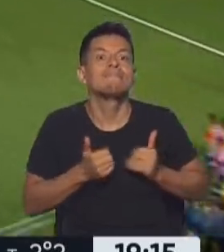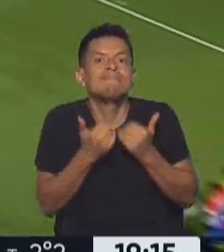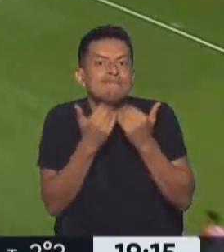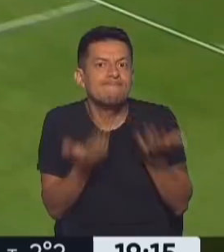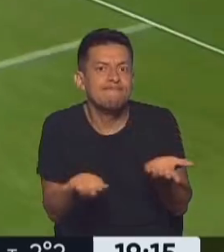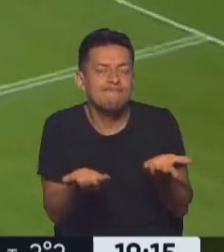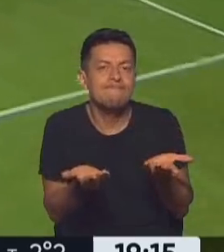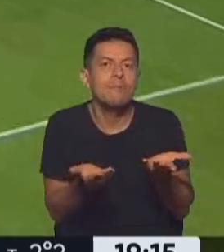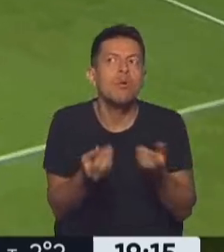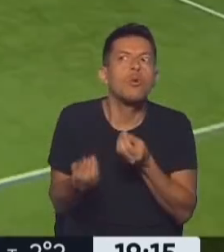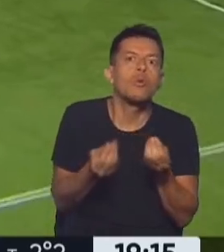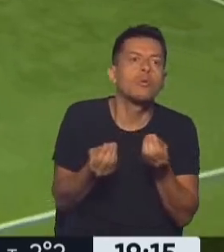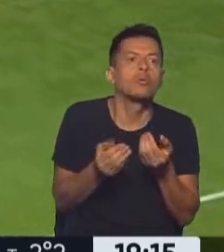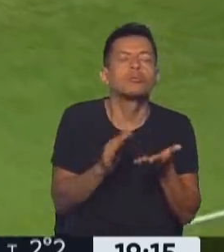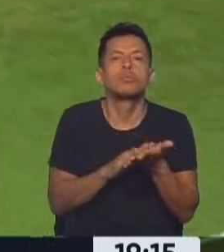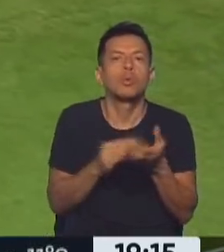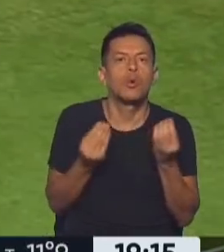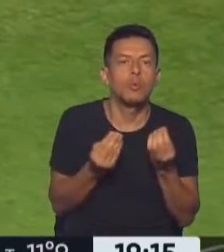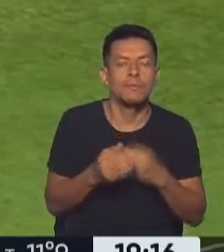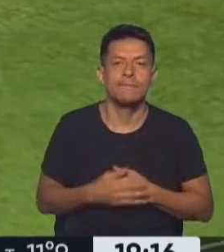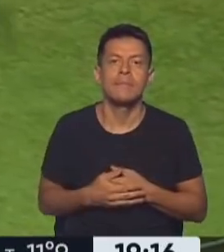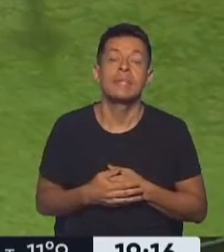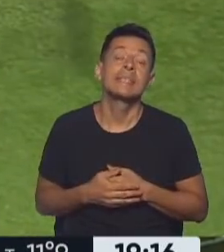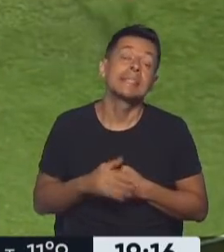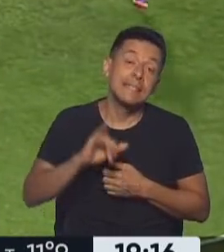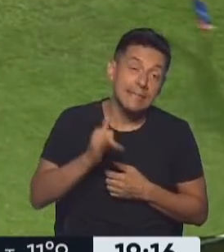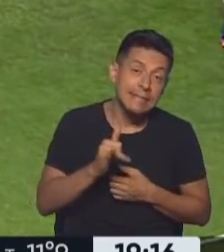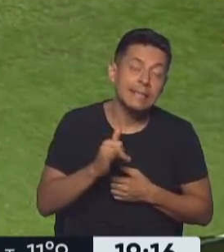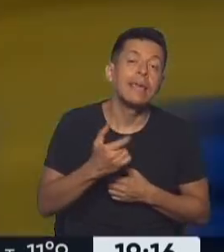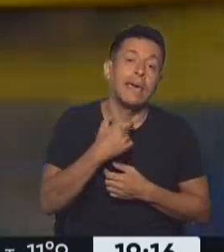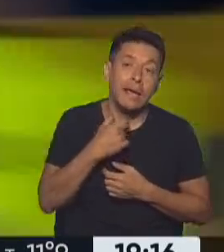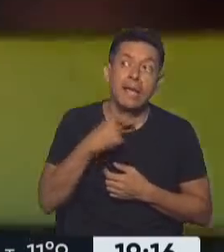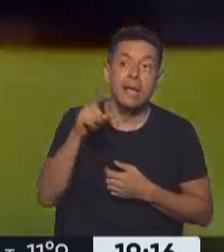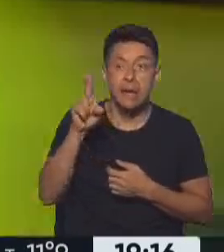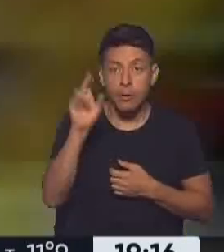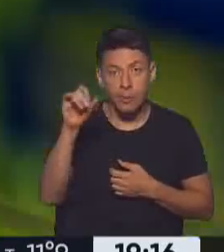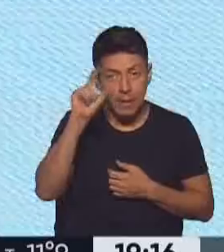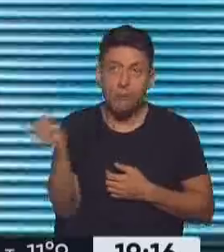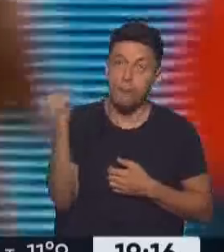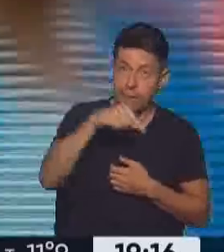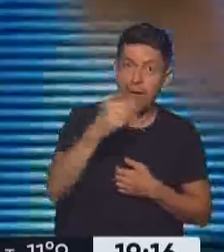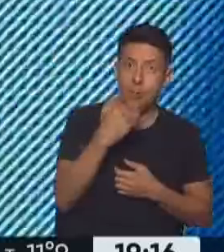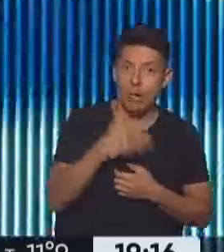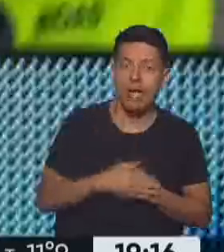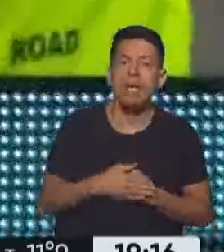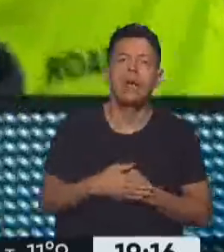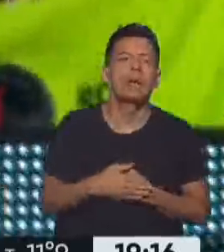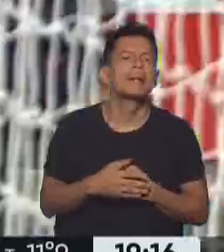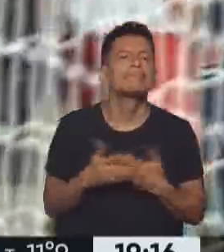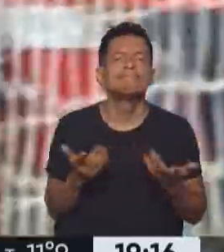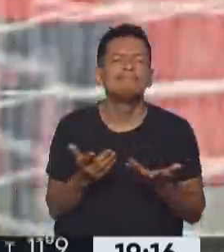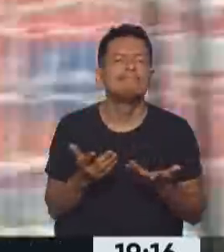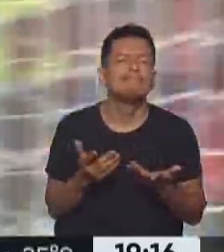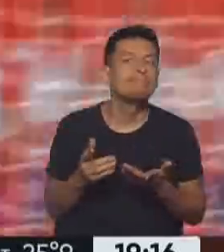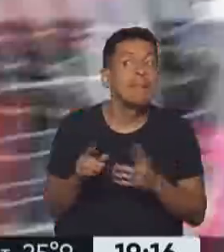lo podemos llegar al manejo pero la idea si es que el romero también llegue y siempre buscar alguna frutillita